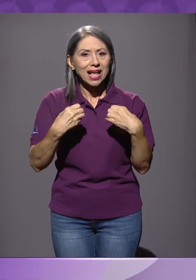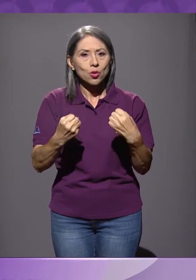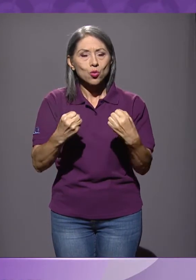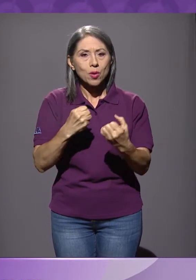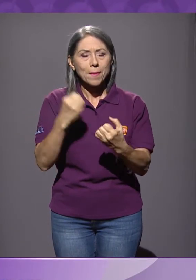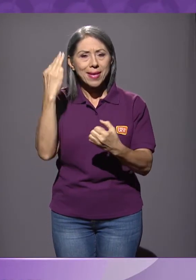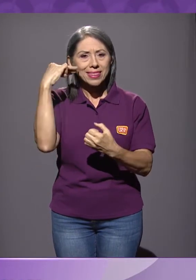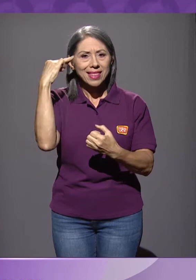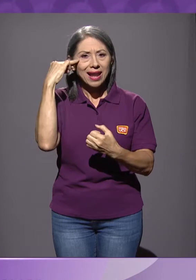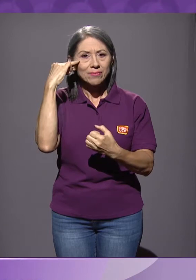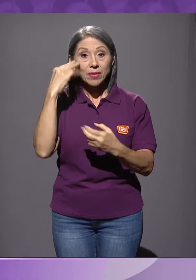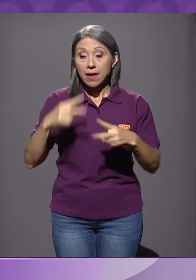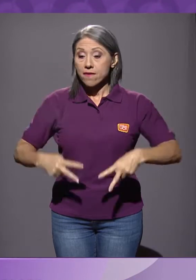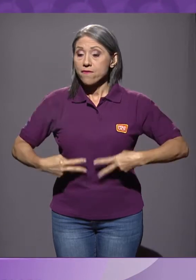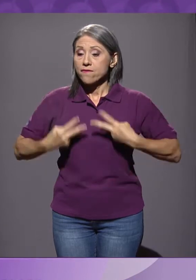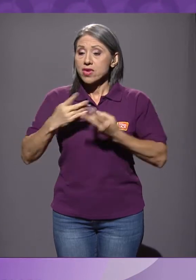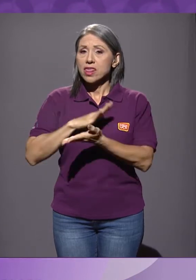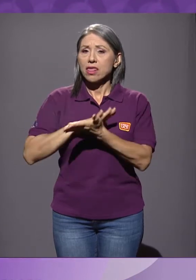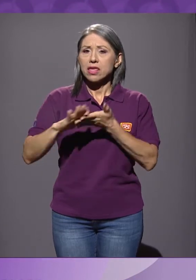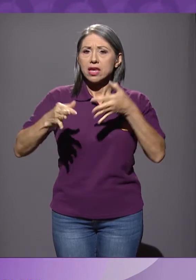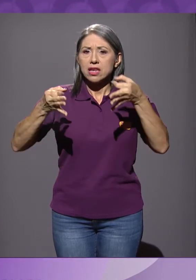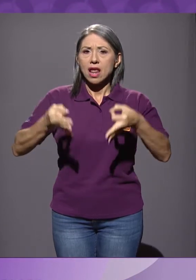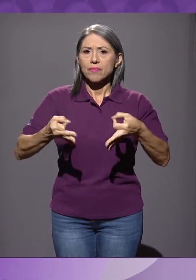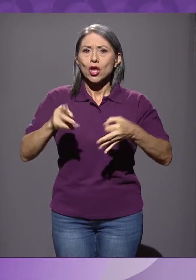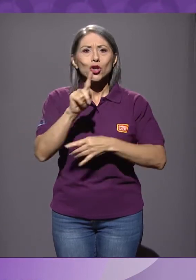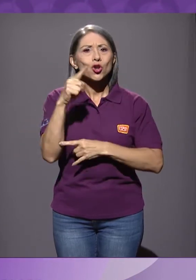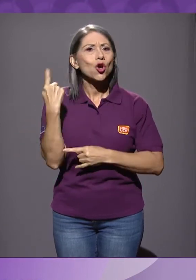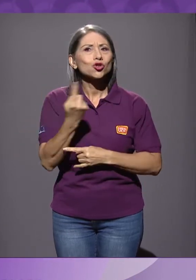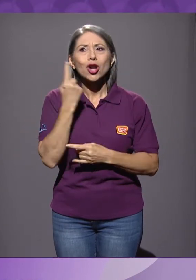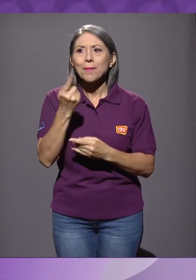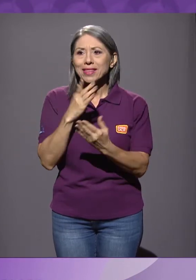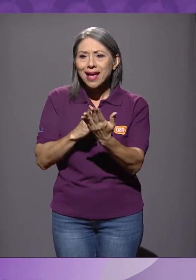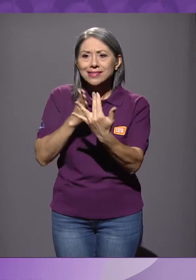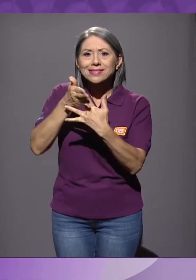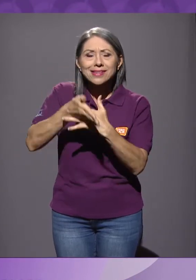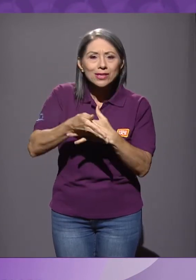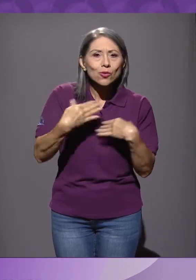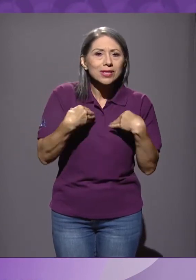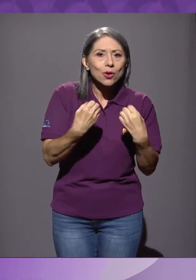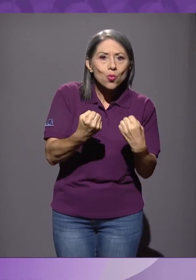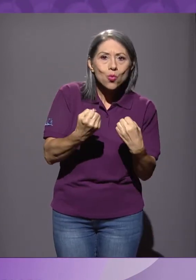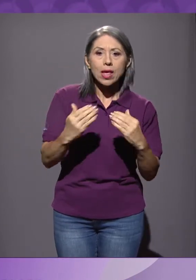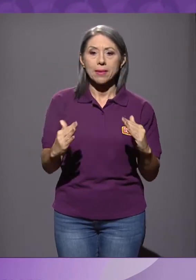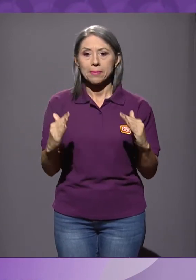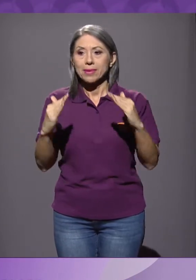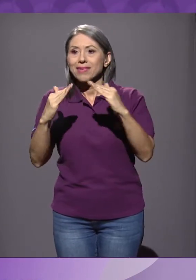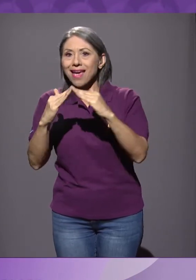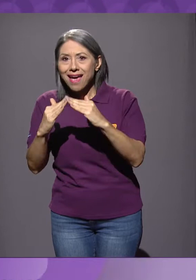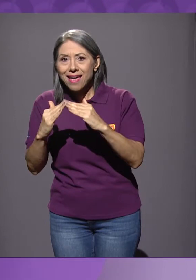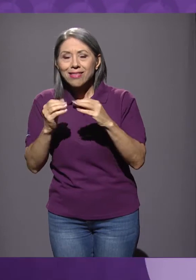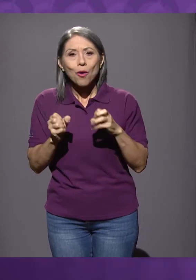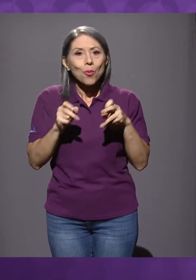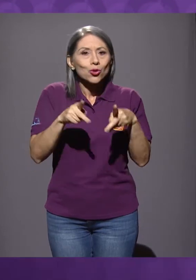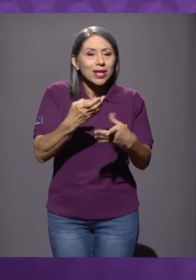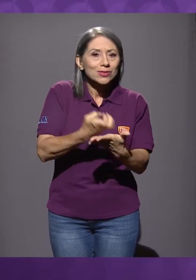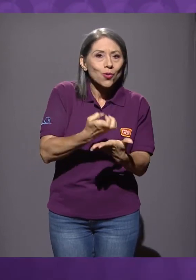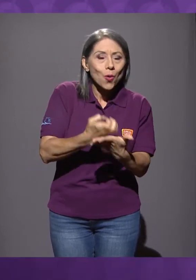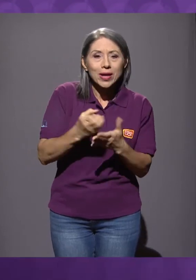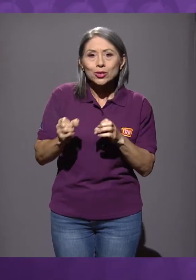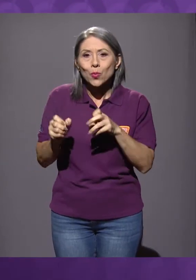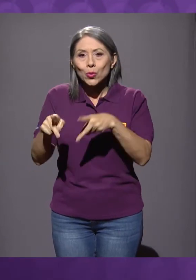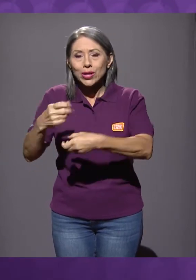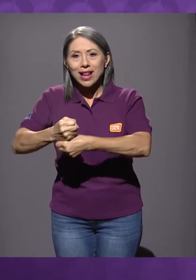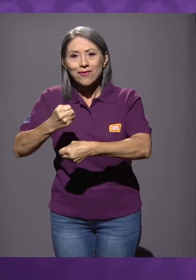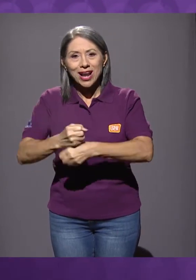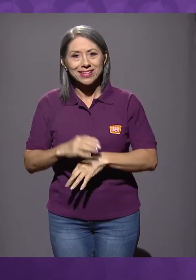decimos, vida digna, ¿verdad? Es no solo tener acceso a espacios de salud, sino tener vivienda, oportunidades económicas, oportunidades